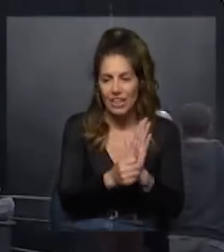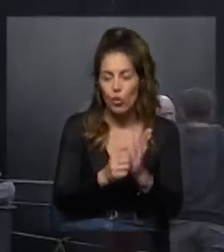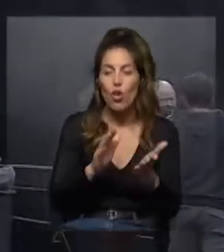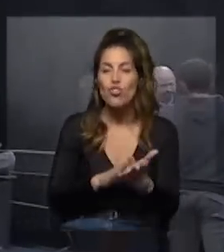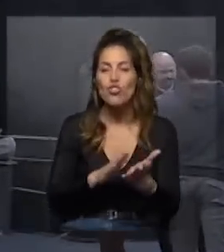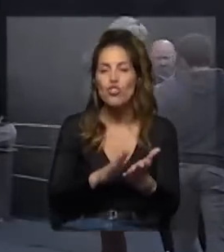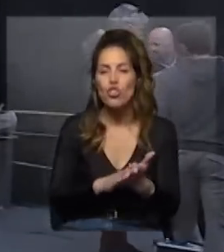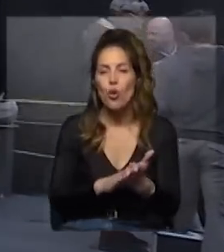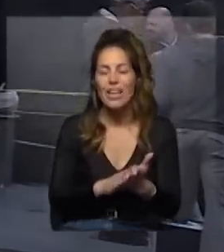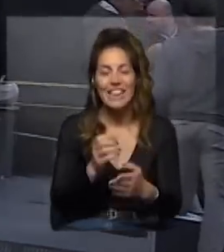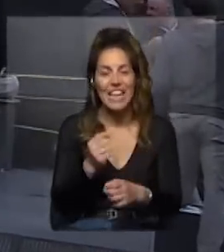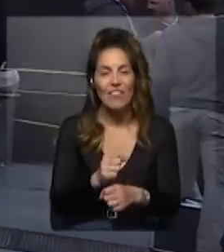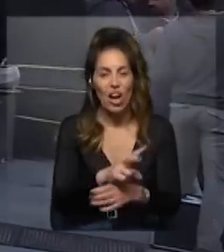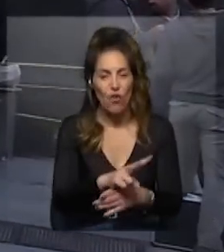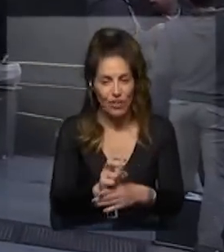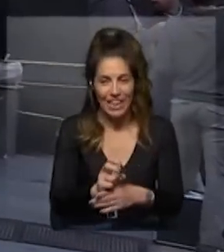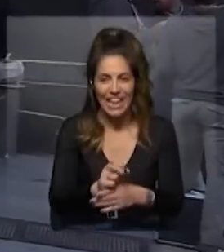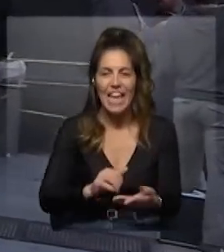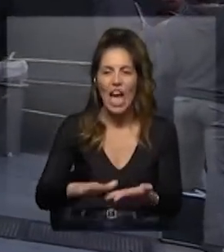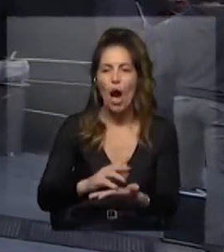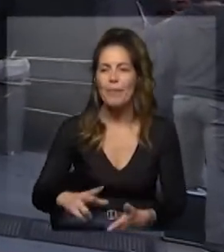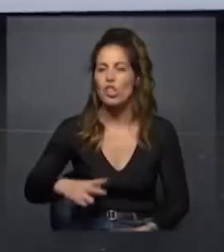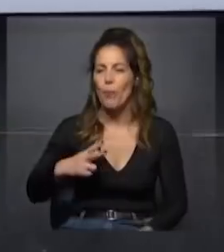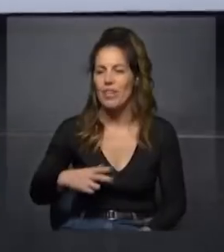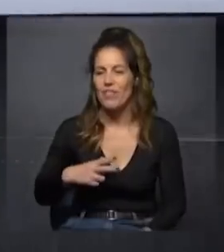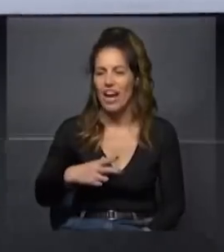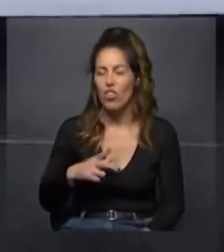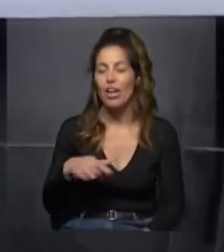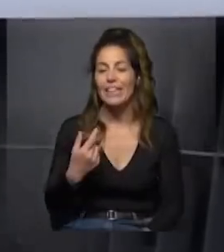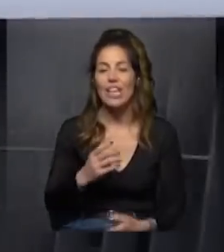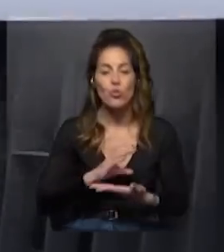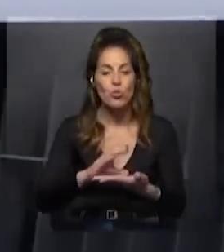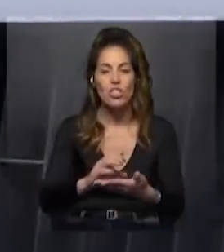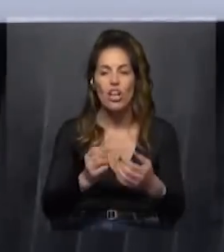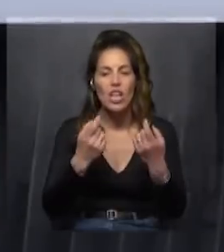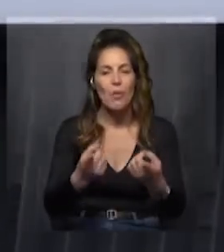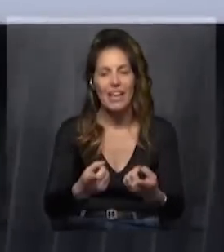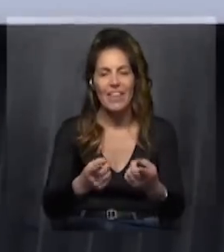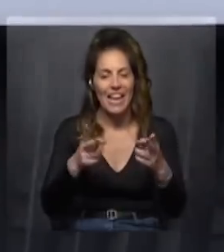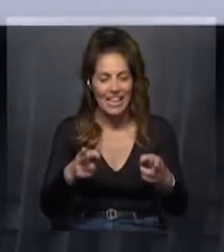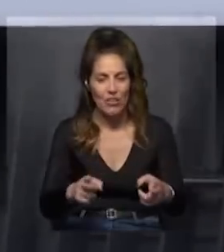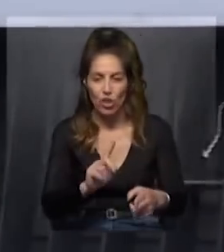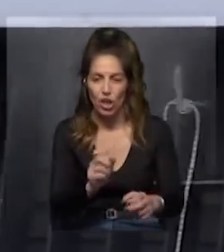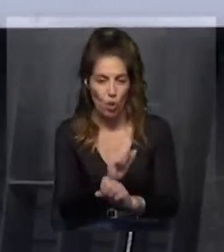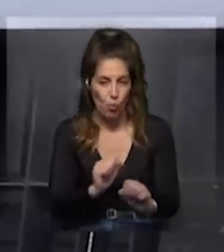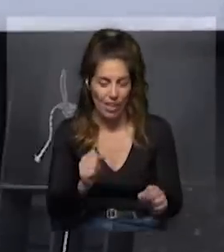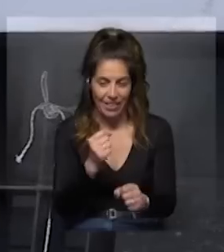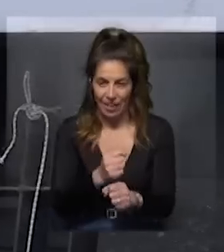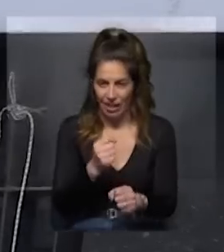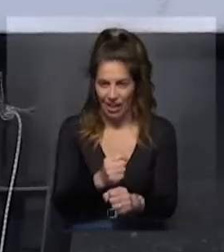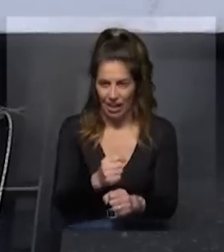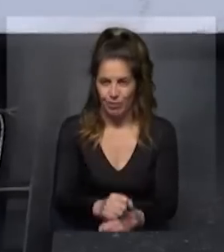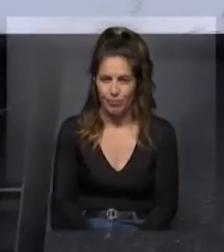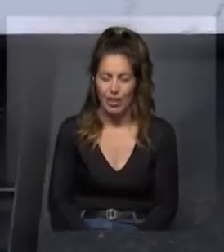ejercicio de los fiscales en el ámbito privado luego de dejar el cargo y el subsidio que recibirán en el lapso en el que no puedan ejercer